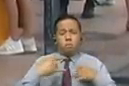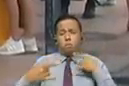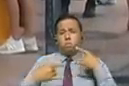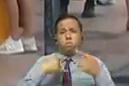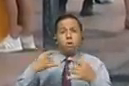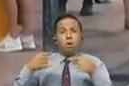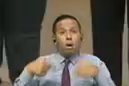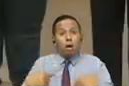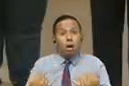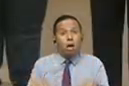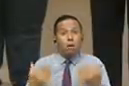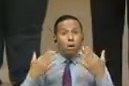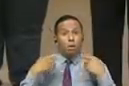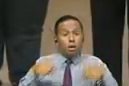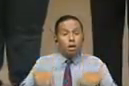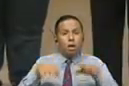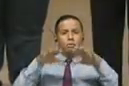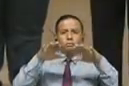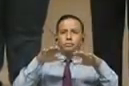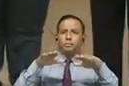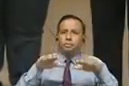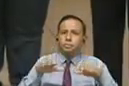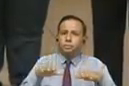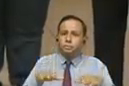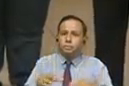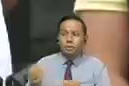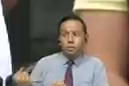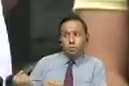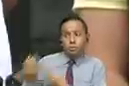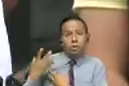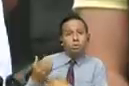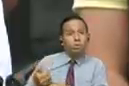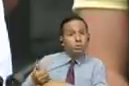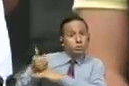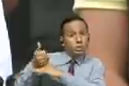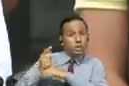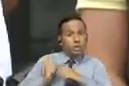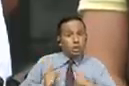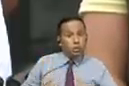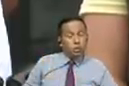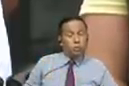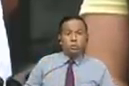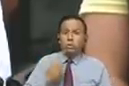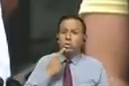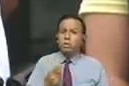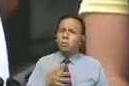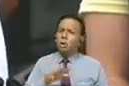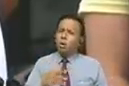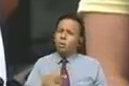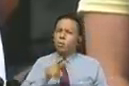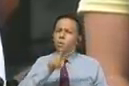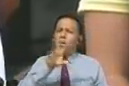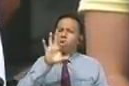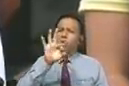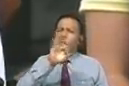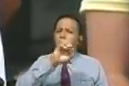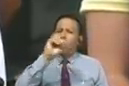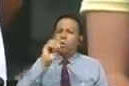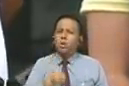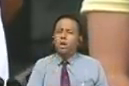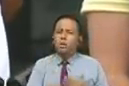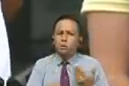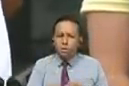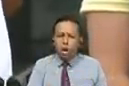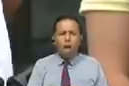baja en Guayaquil, según el nuevo reporte epidemiológico. El descenso es un 29%, tenemos actualmente 2.820